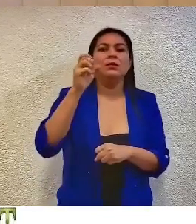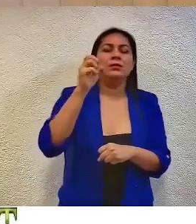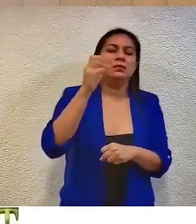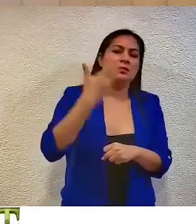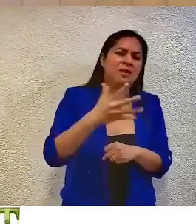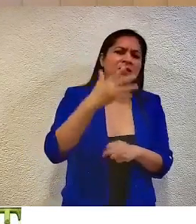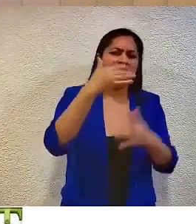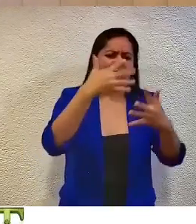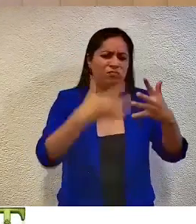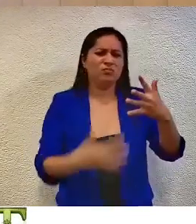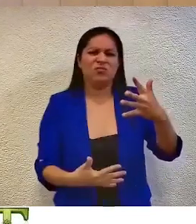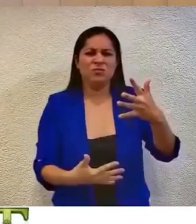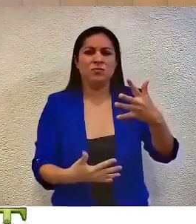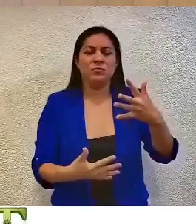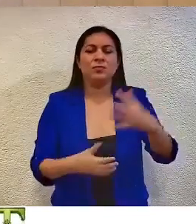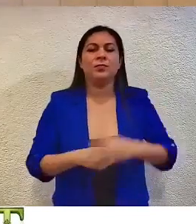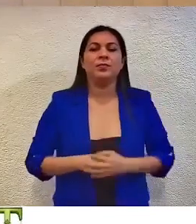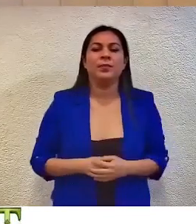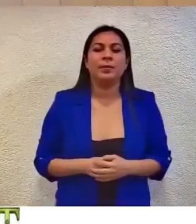IEPC/CCE/PES/VPG/10/10-2023.